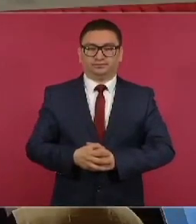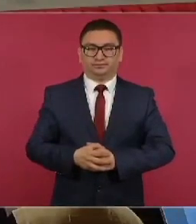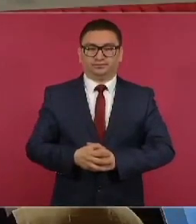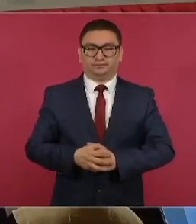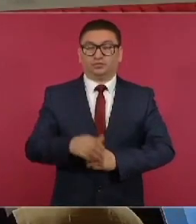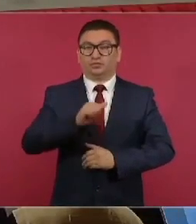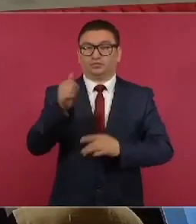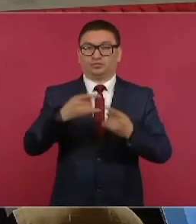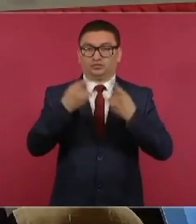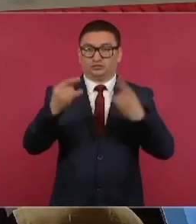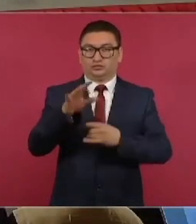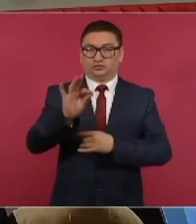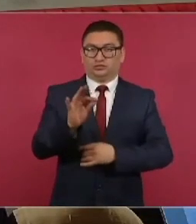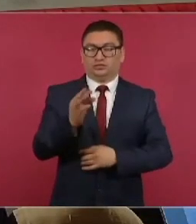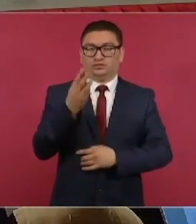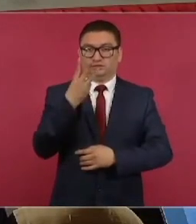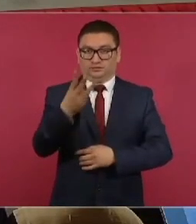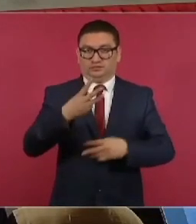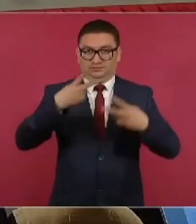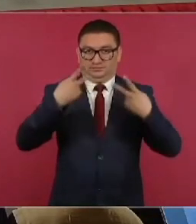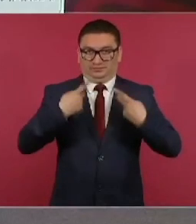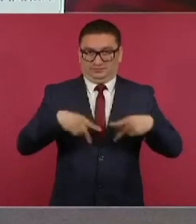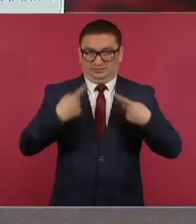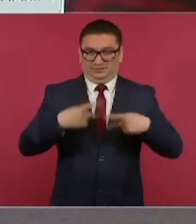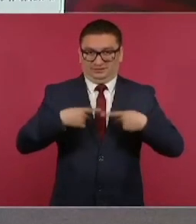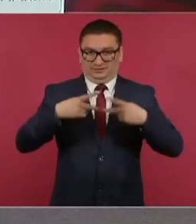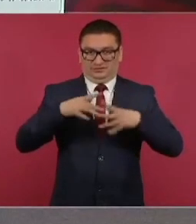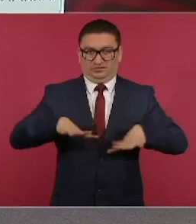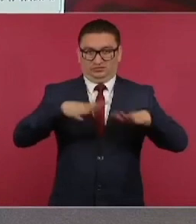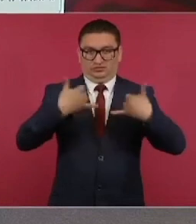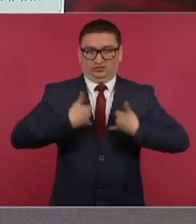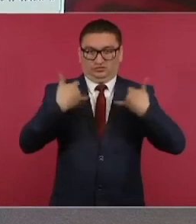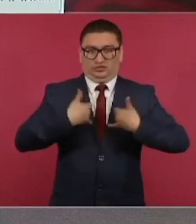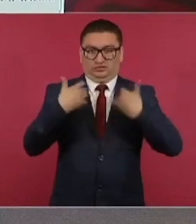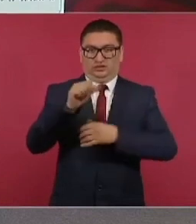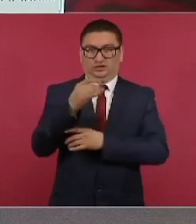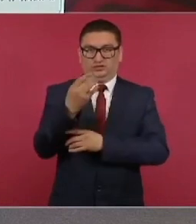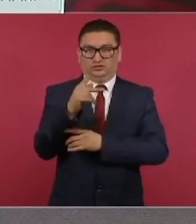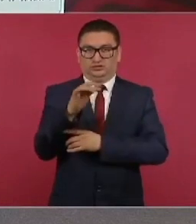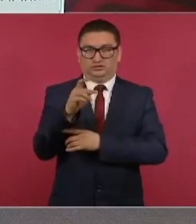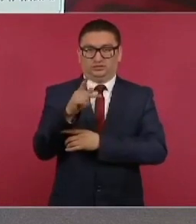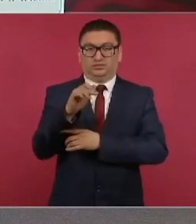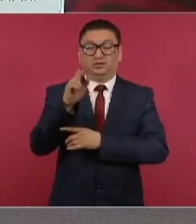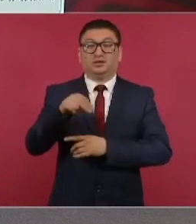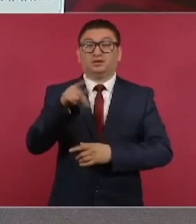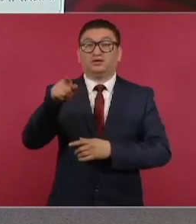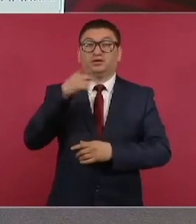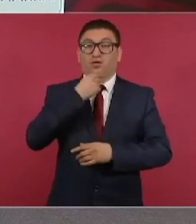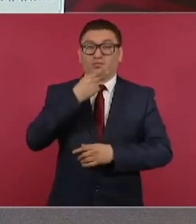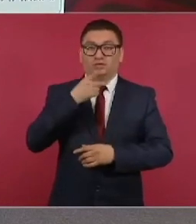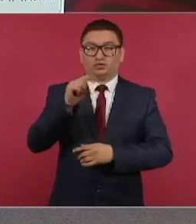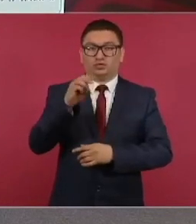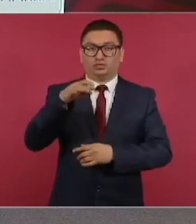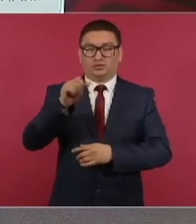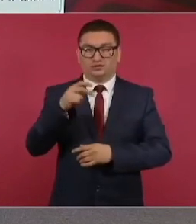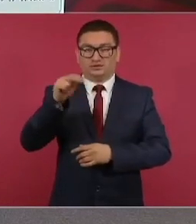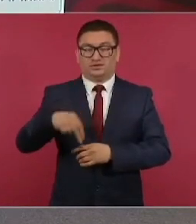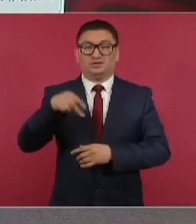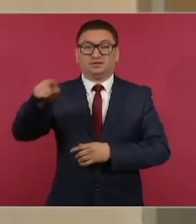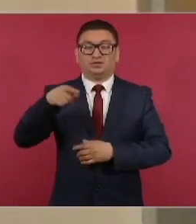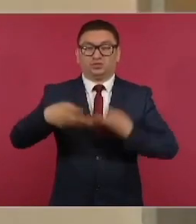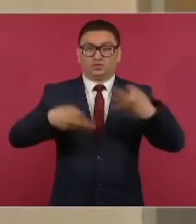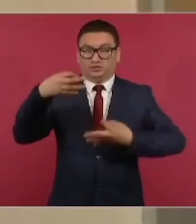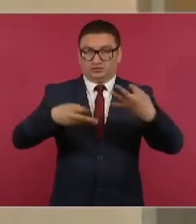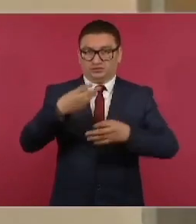Este es el caso de los 43 normalistas de Ayotzinapa y Tomás n aquí la jueza séptima de